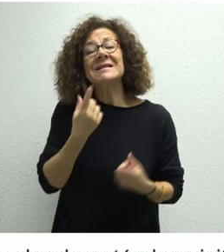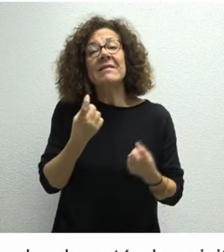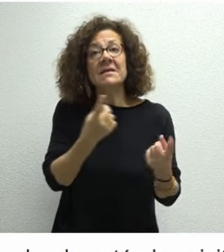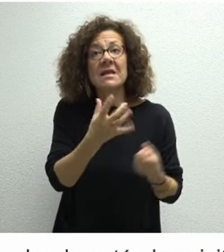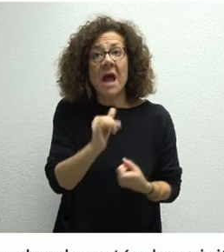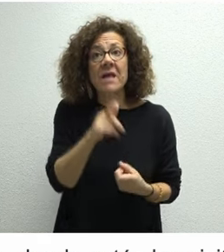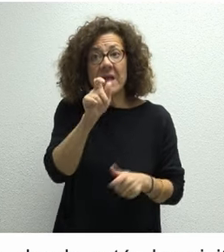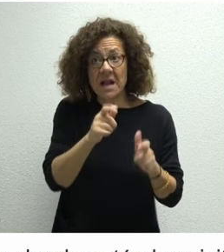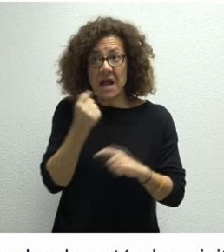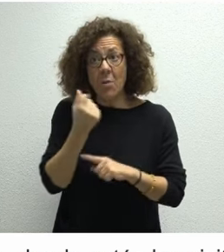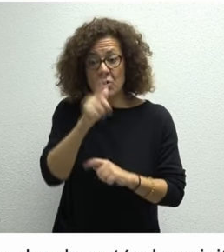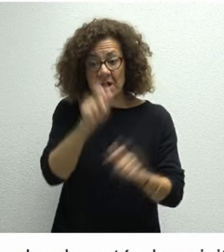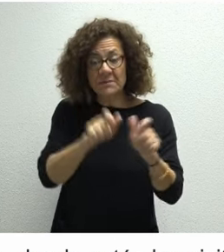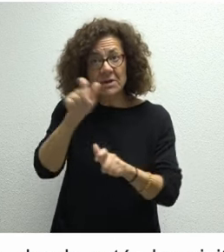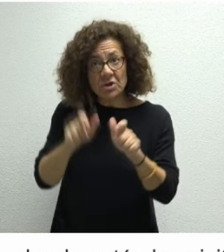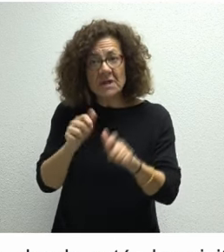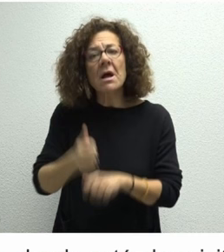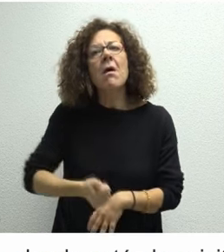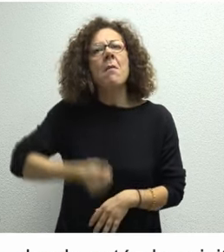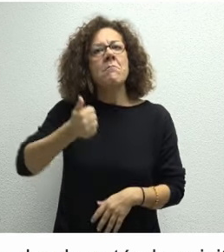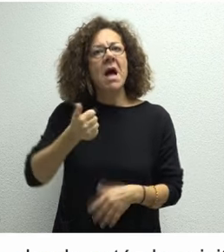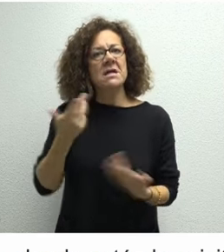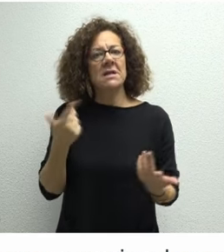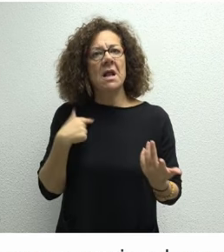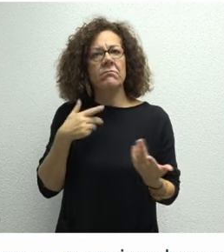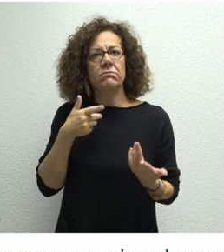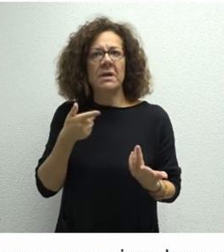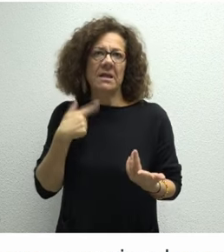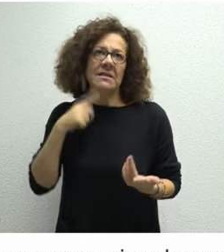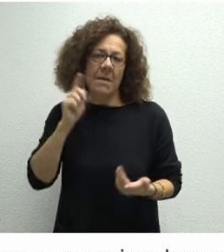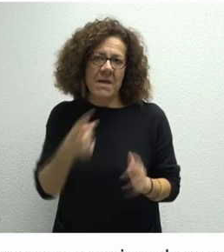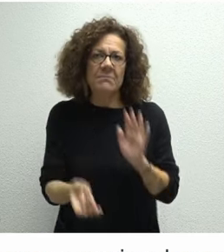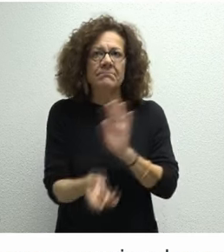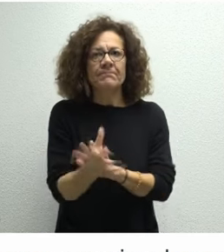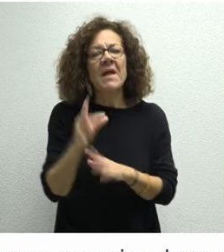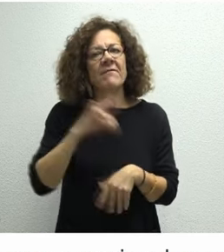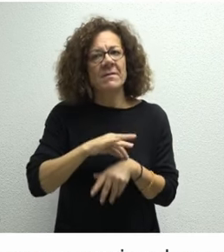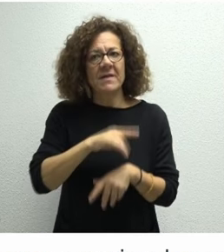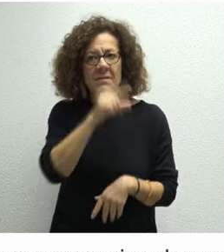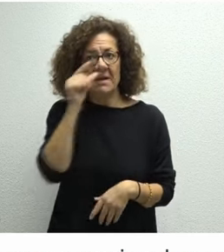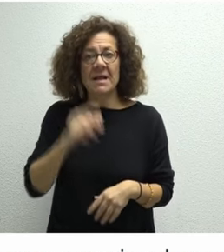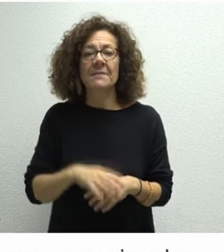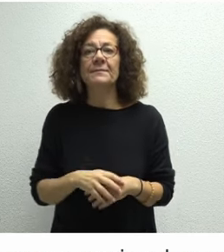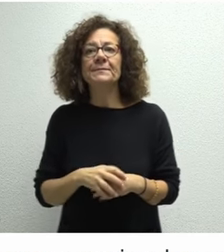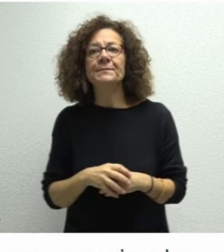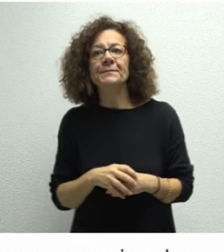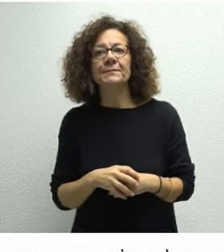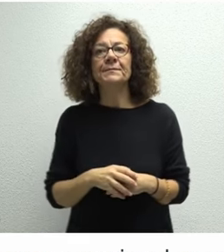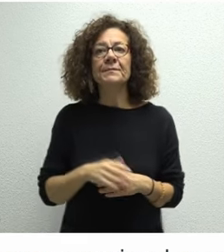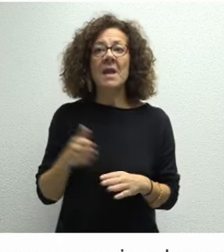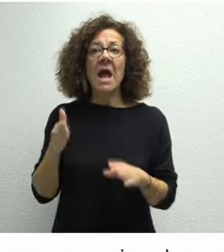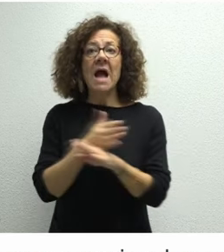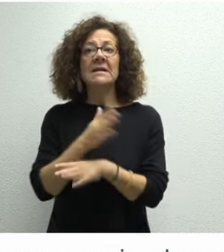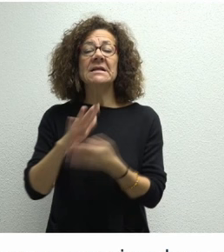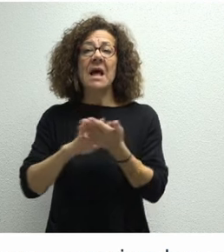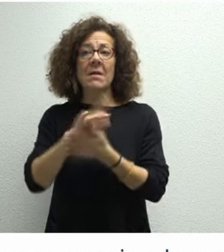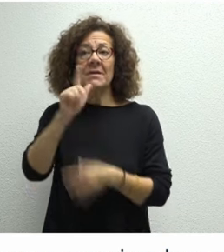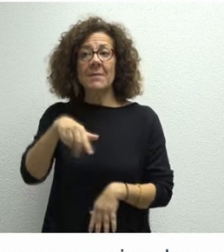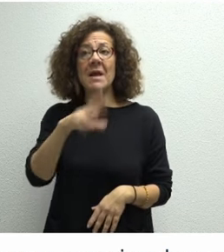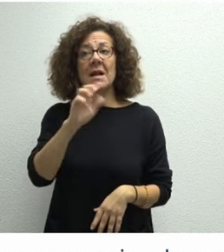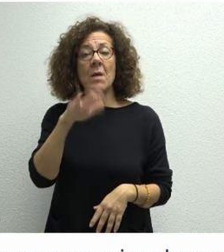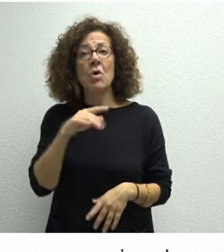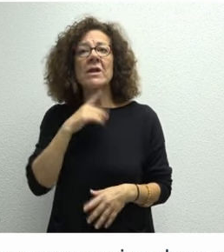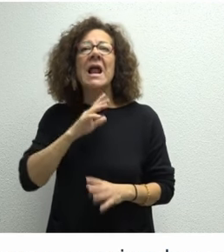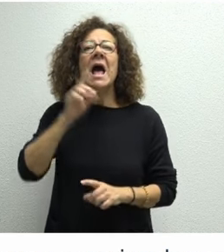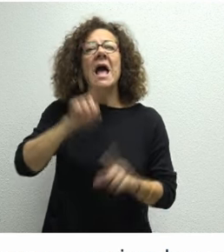de de apoyo de las personas mayor es la tendencia a presentar una enfermedad mental y bueno eh antes hablaba también Ramón de la